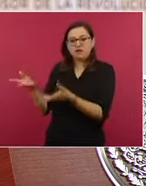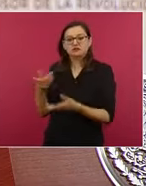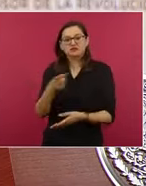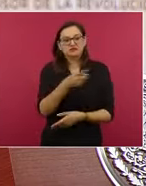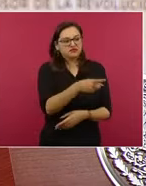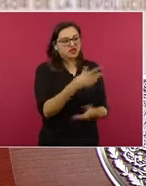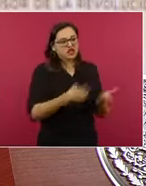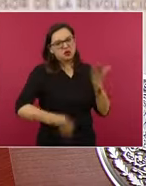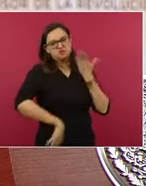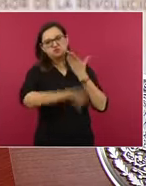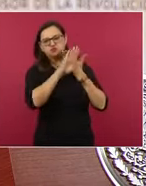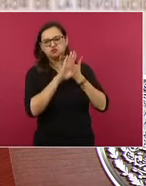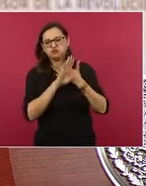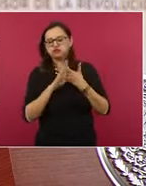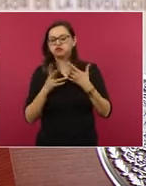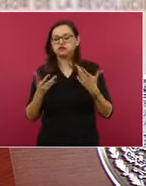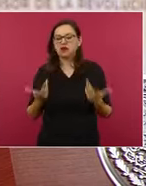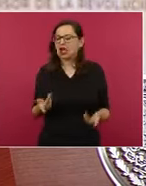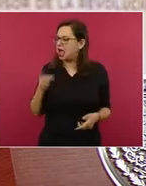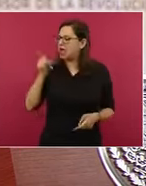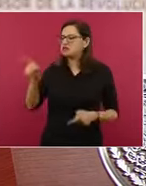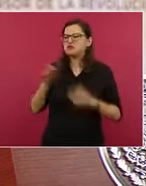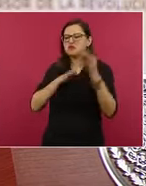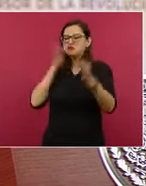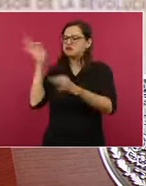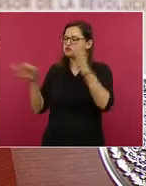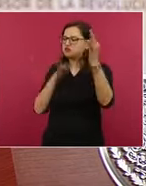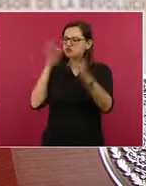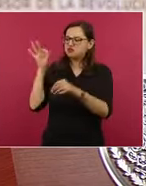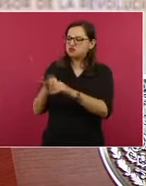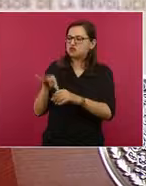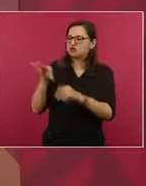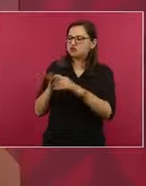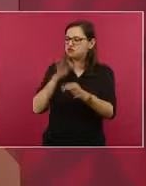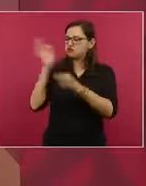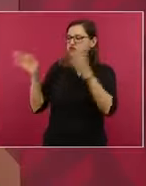Esto es como las figuritas, ¿no? Dice uno, esta ya la tengo.